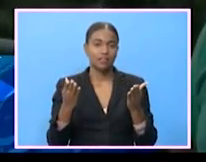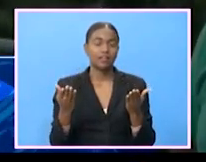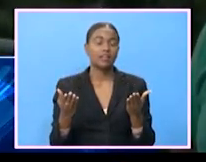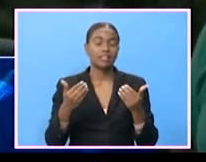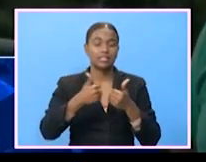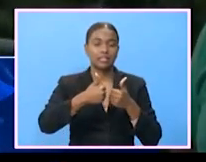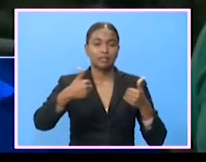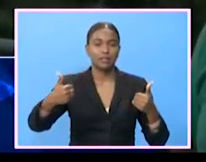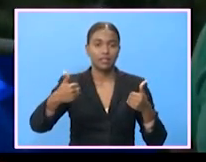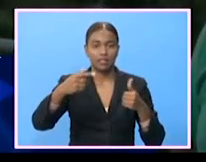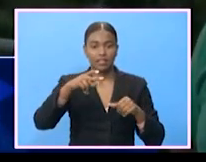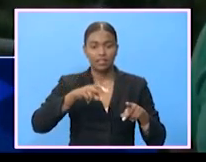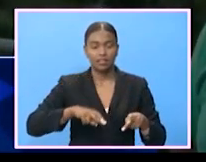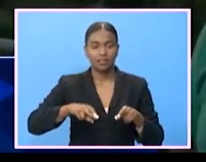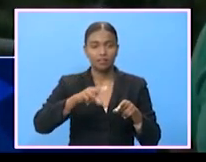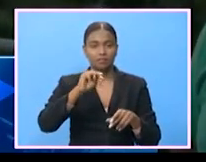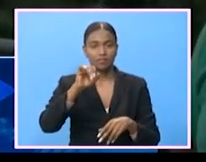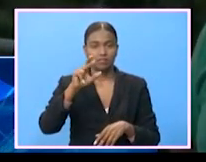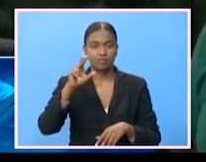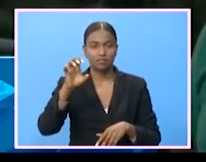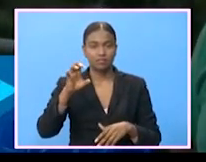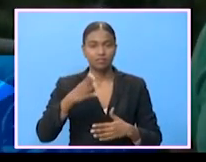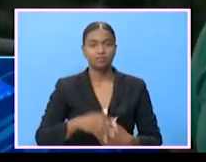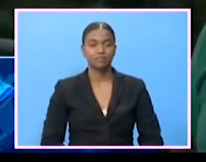divide pues a través del río Masacre.